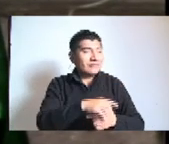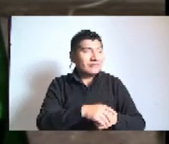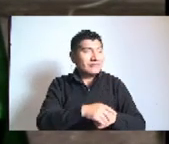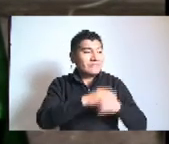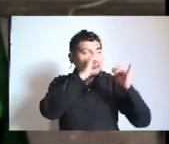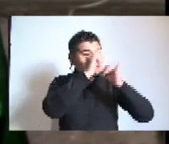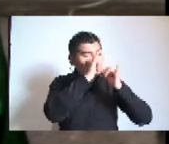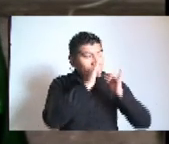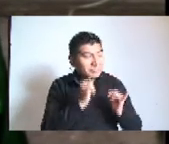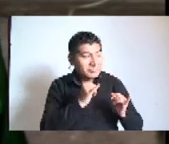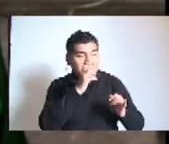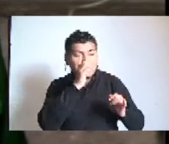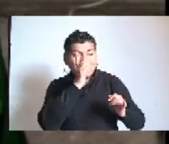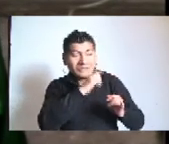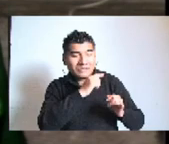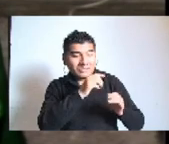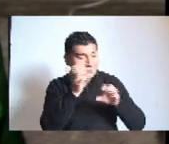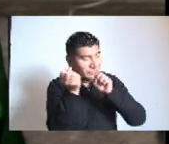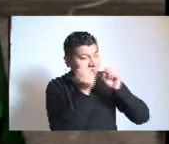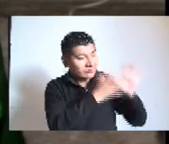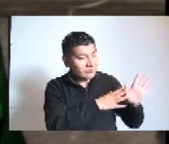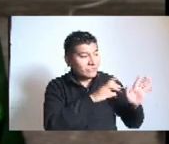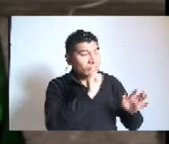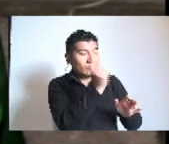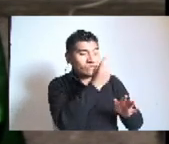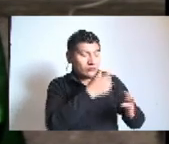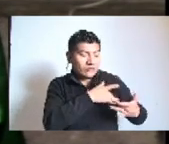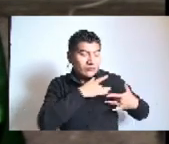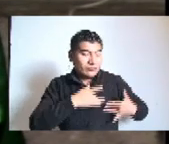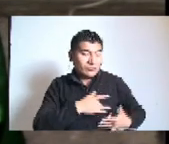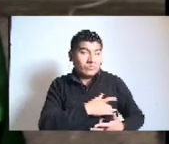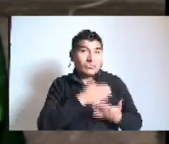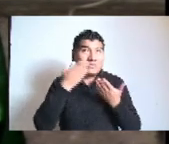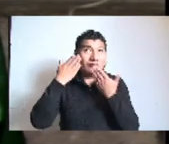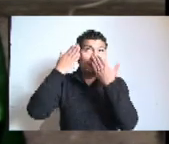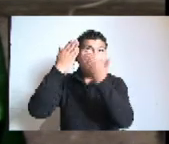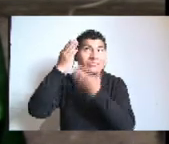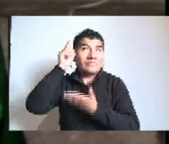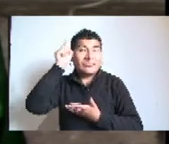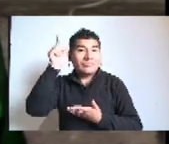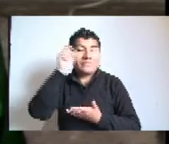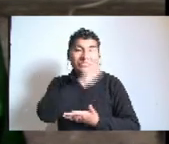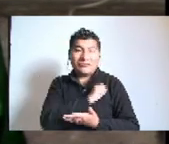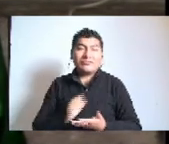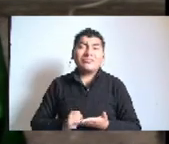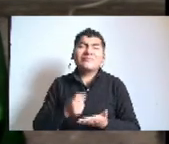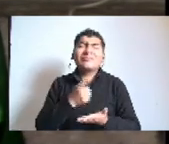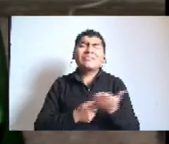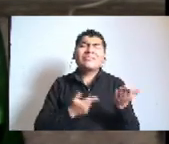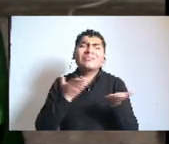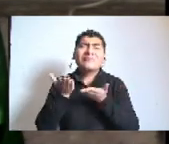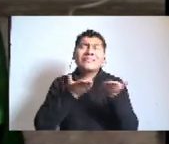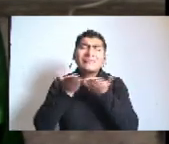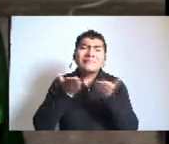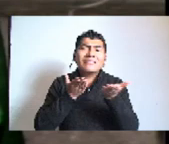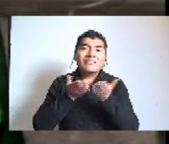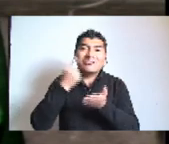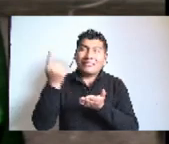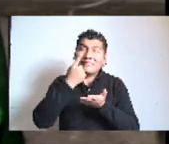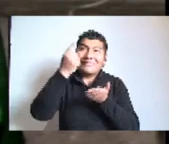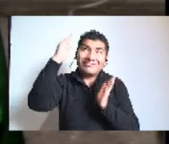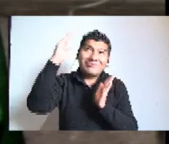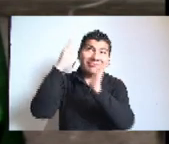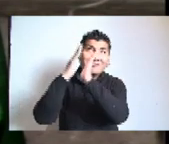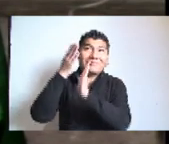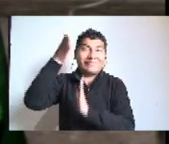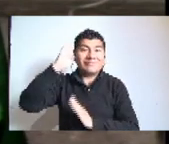e inclinen su corazón solo al Señor. ¿Qué es servicio? Estar delante